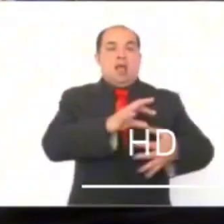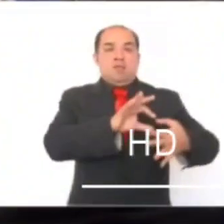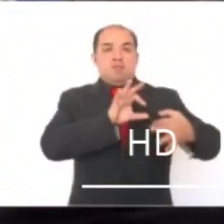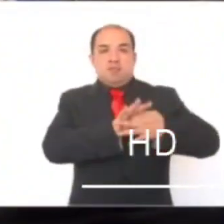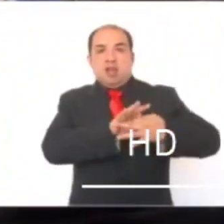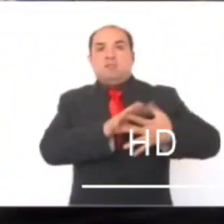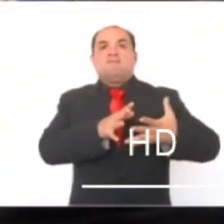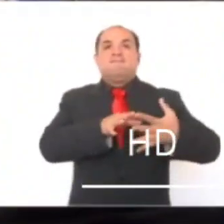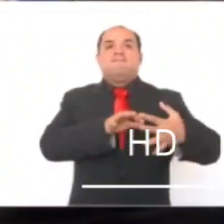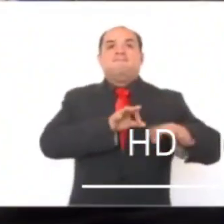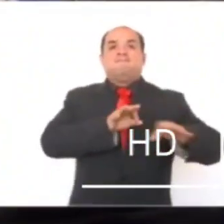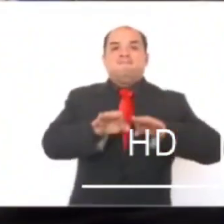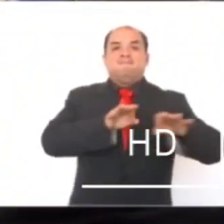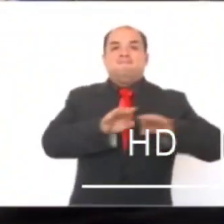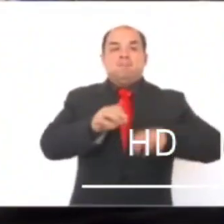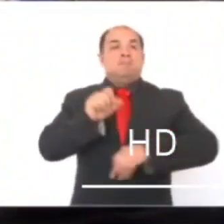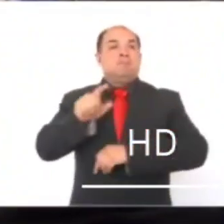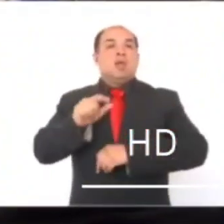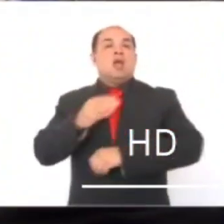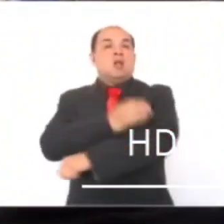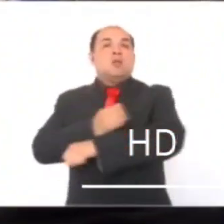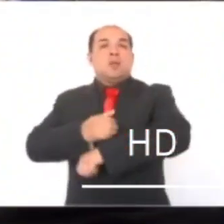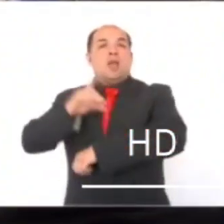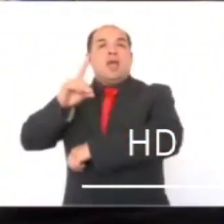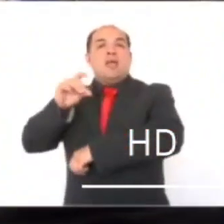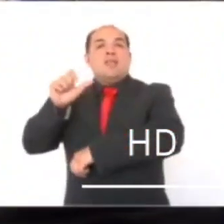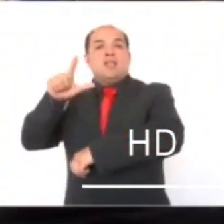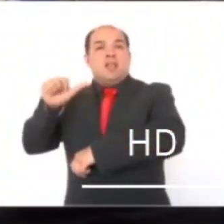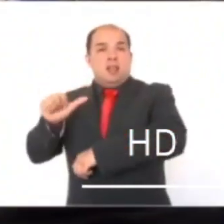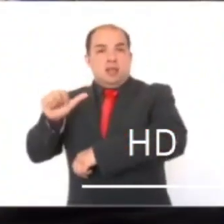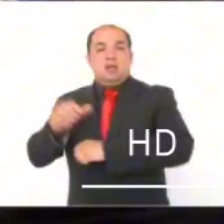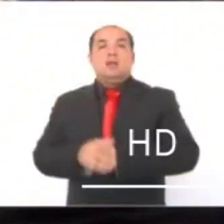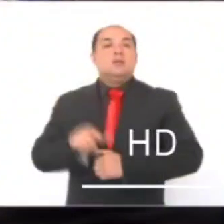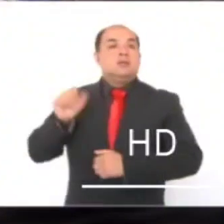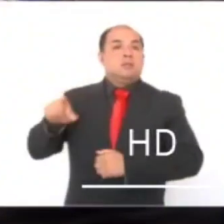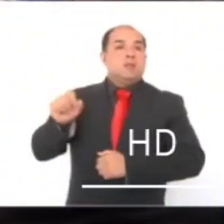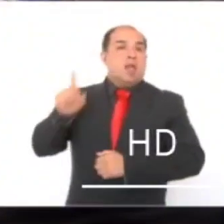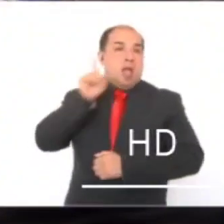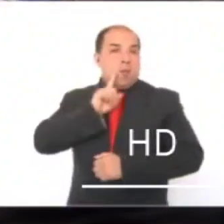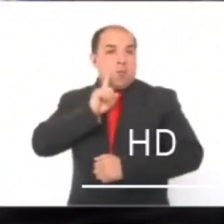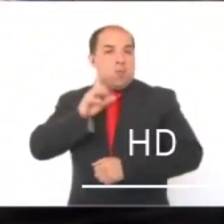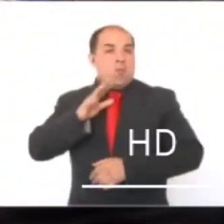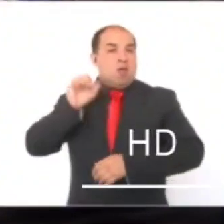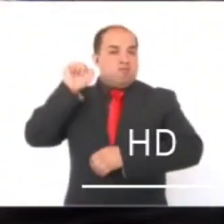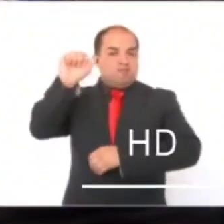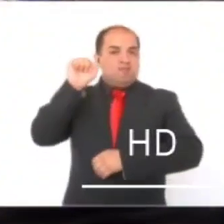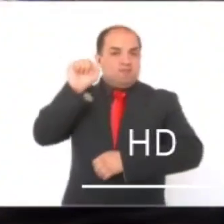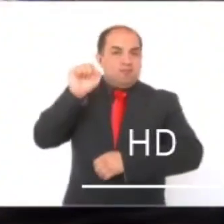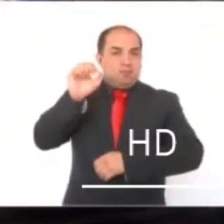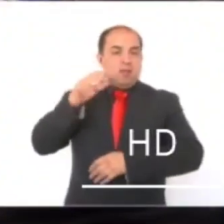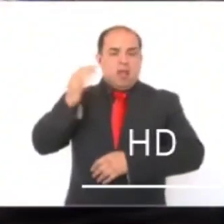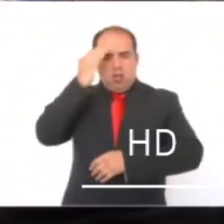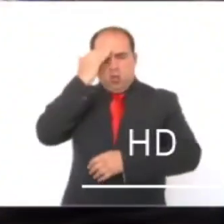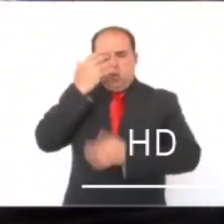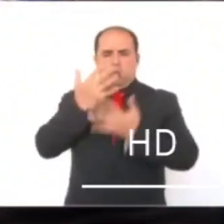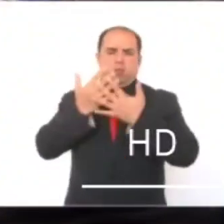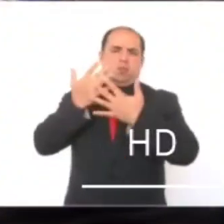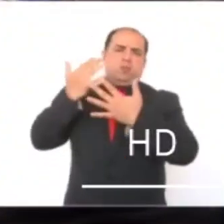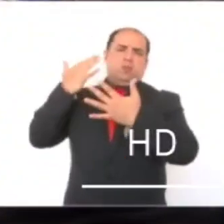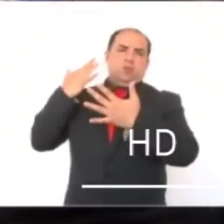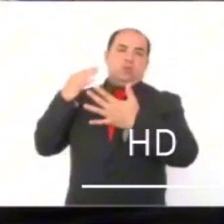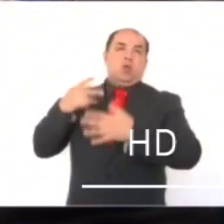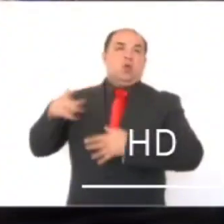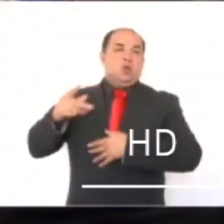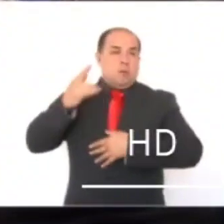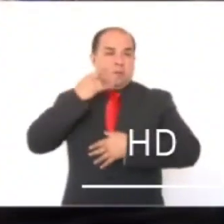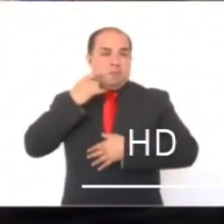a la compañera Daniela Barragán, que también es una gran activista y la conocemos desde hace tiempo su lucha